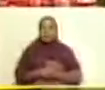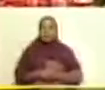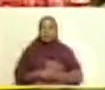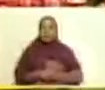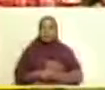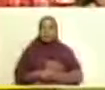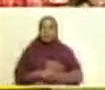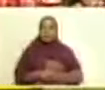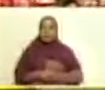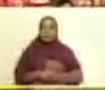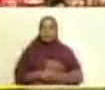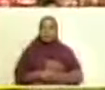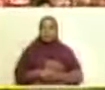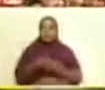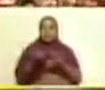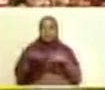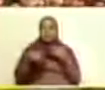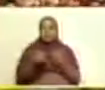la 7T.